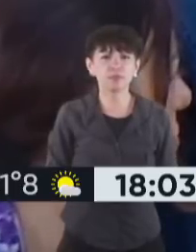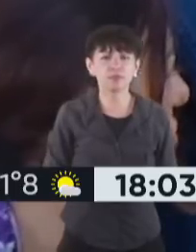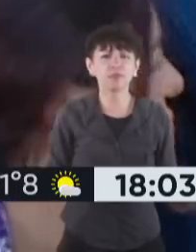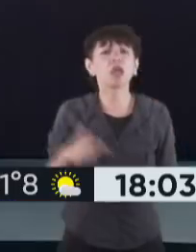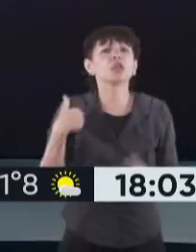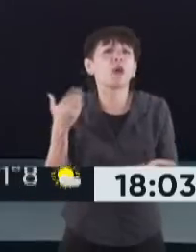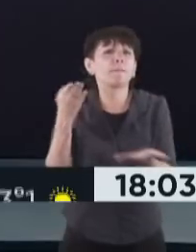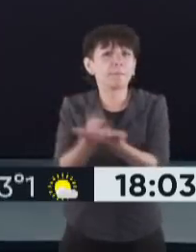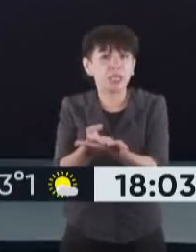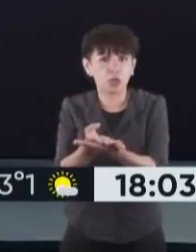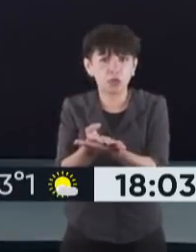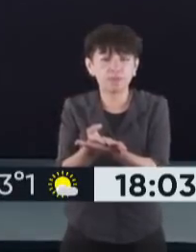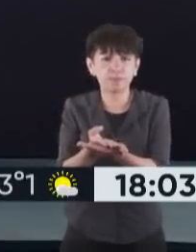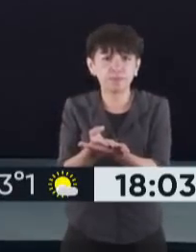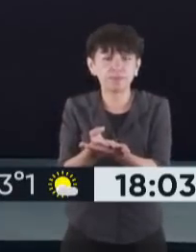Yo les pido que